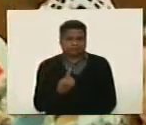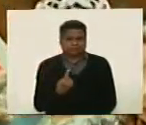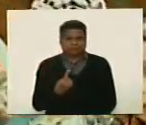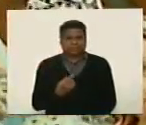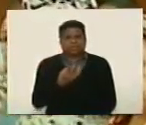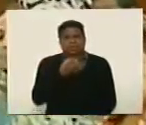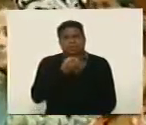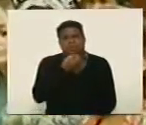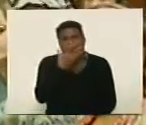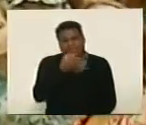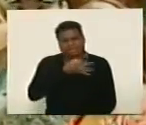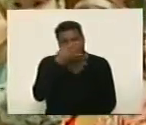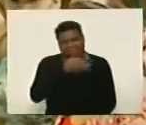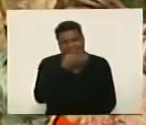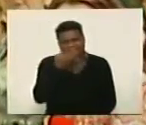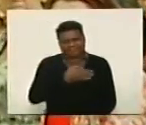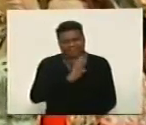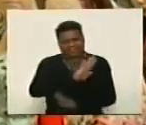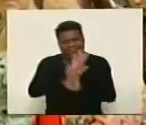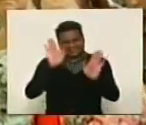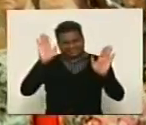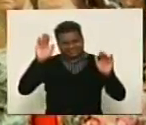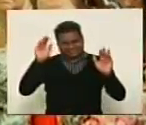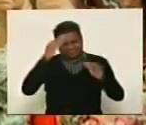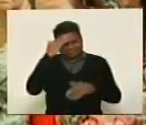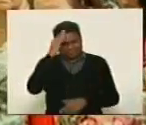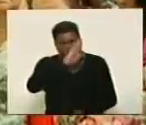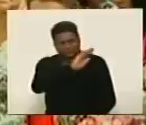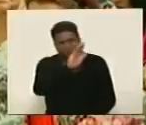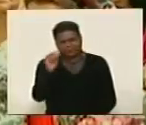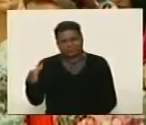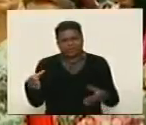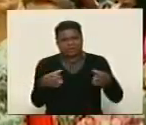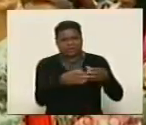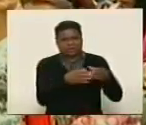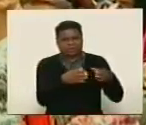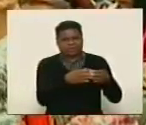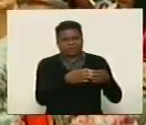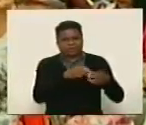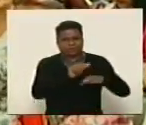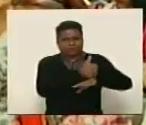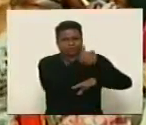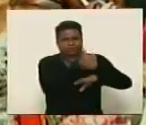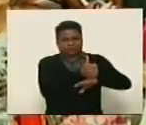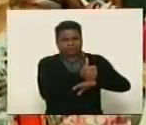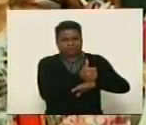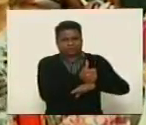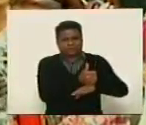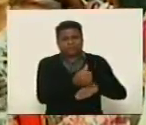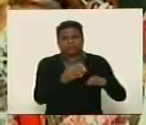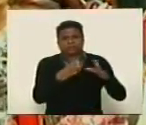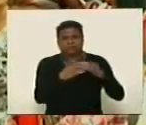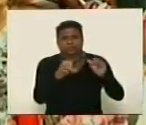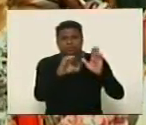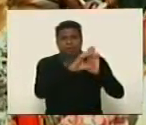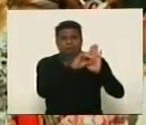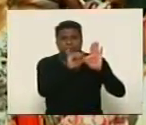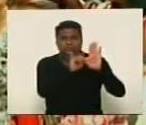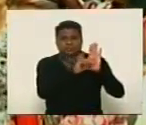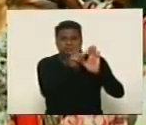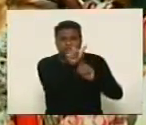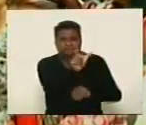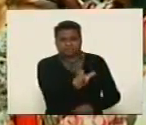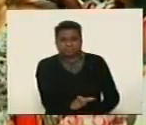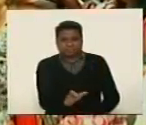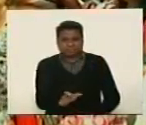Buenas tardes, un saludo a nuestra junta directiva y a todos nuestros camaradas constituyentes presentes aquí y a los